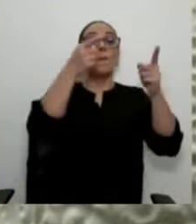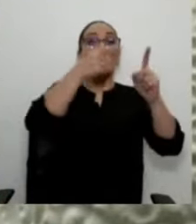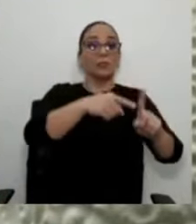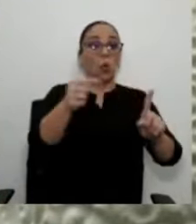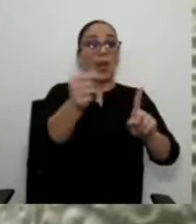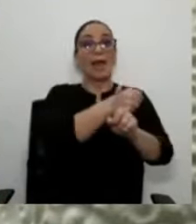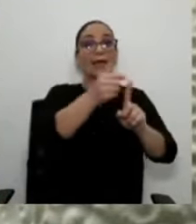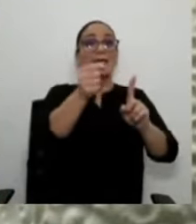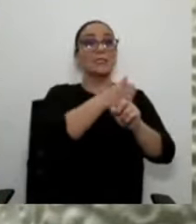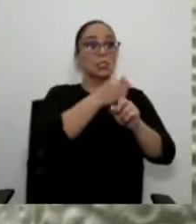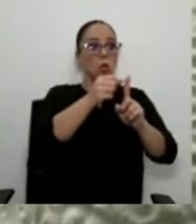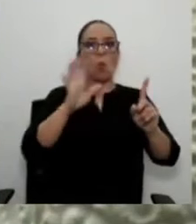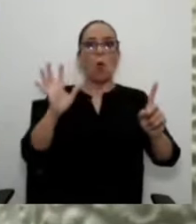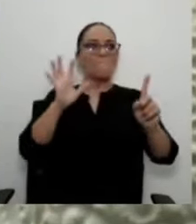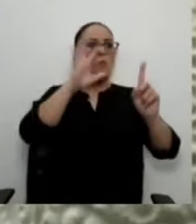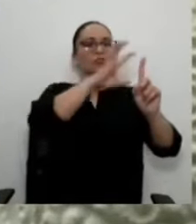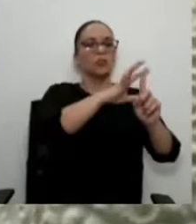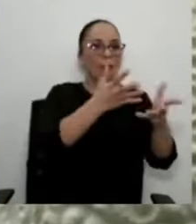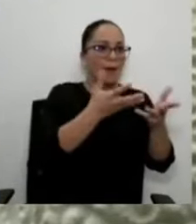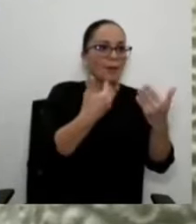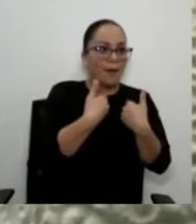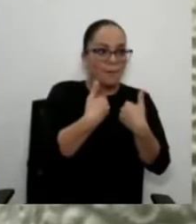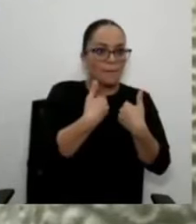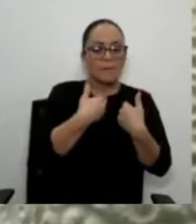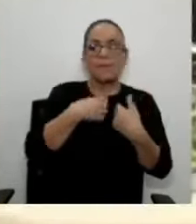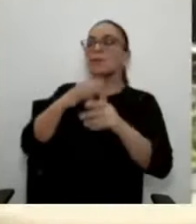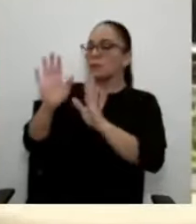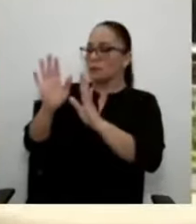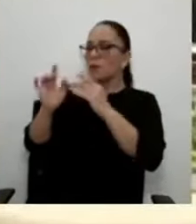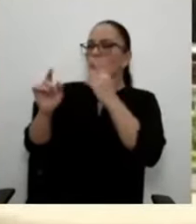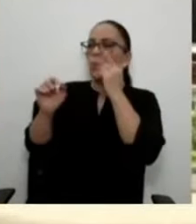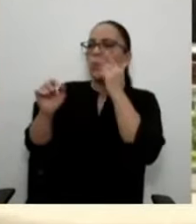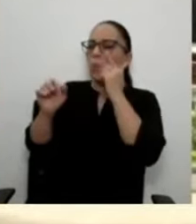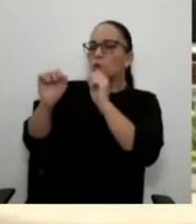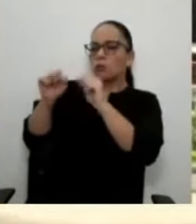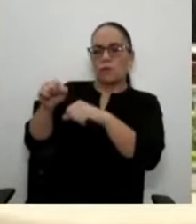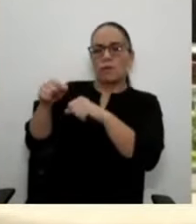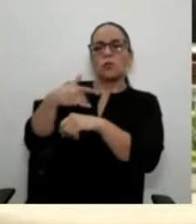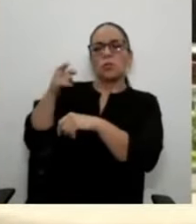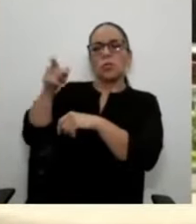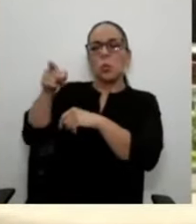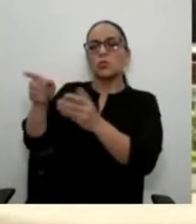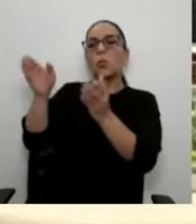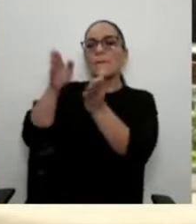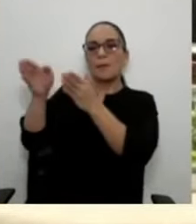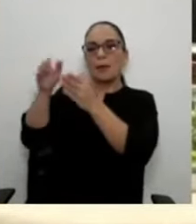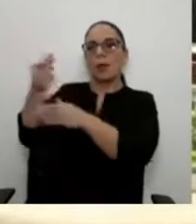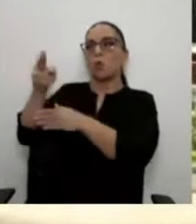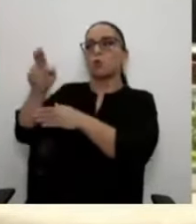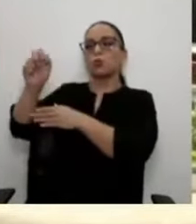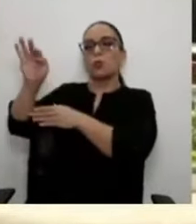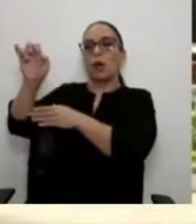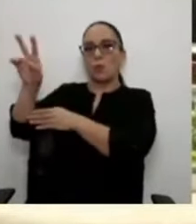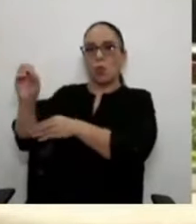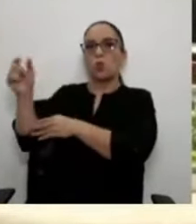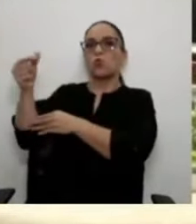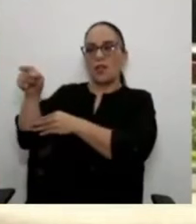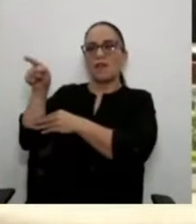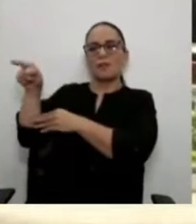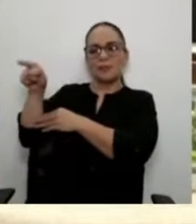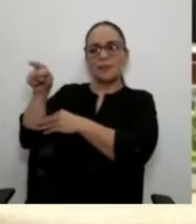una emboscada. Y posiblemente, yo sospecho, organizada por Gustavo Gutiérrez Espeleta. Bueno, yo lo